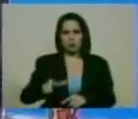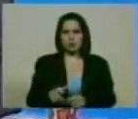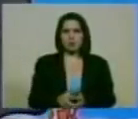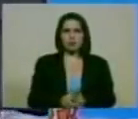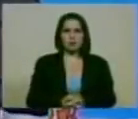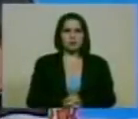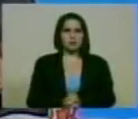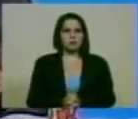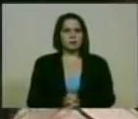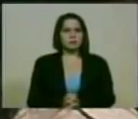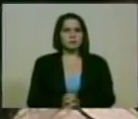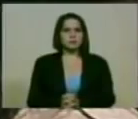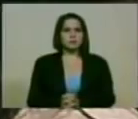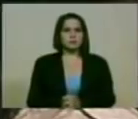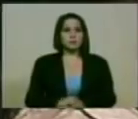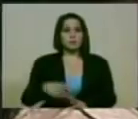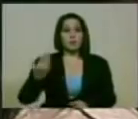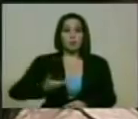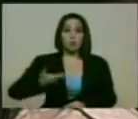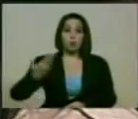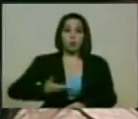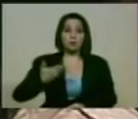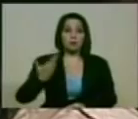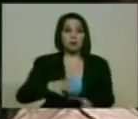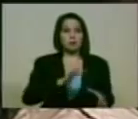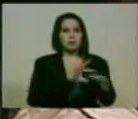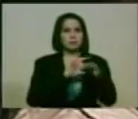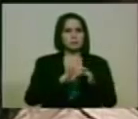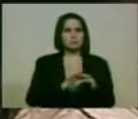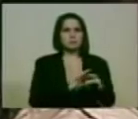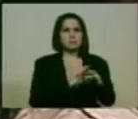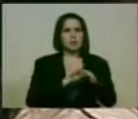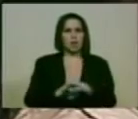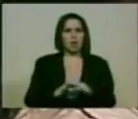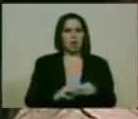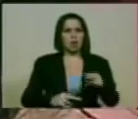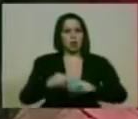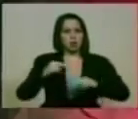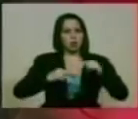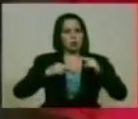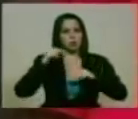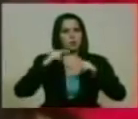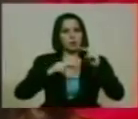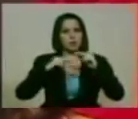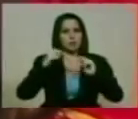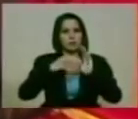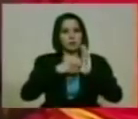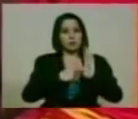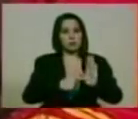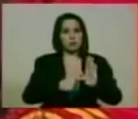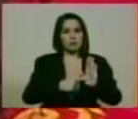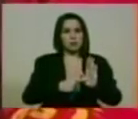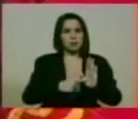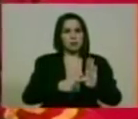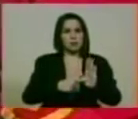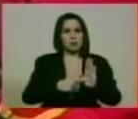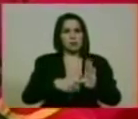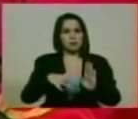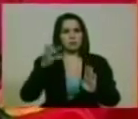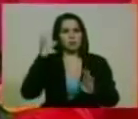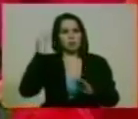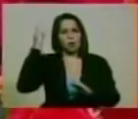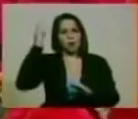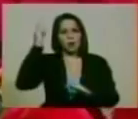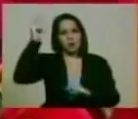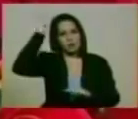Así que es muy importante hilvanar, construir, aloha, compañeros,